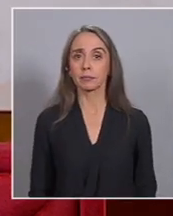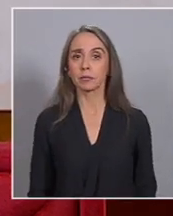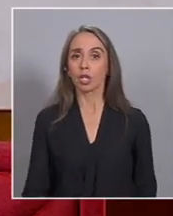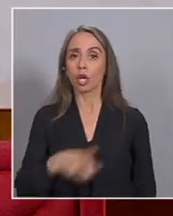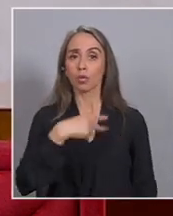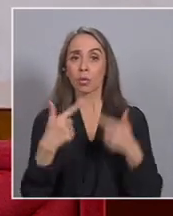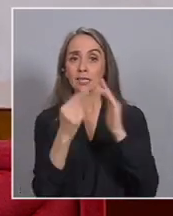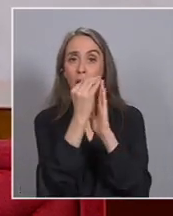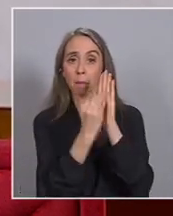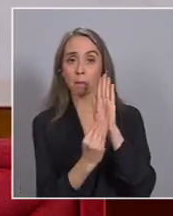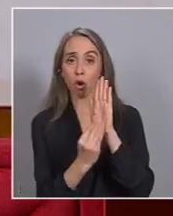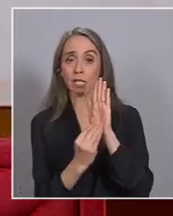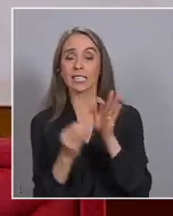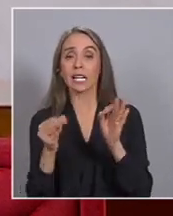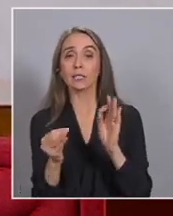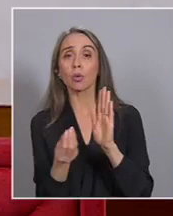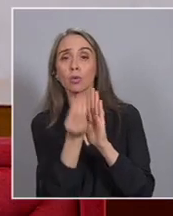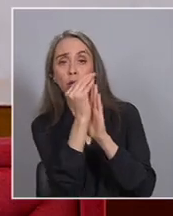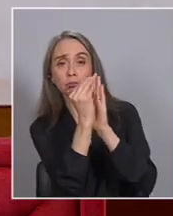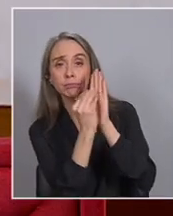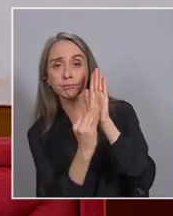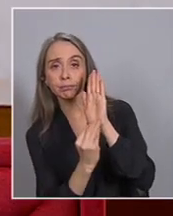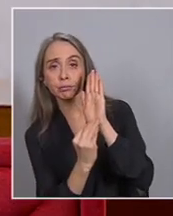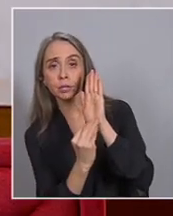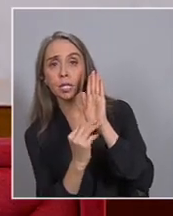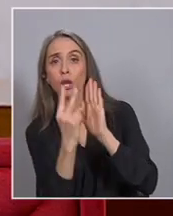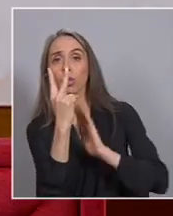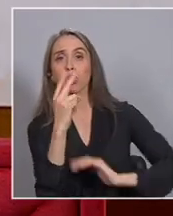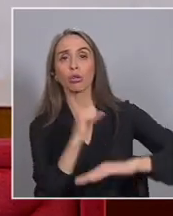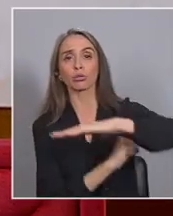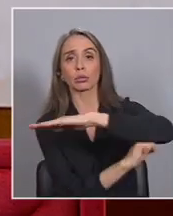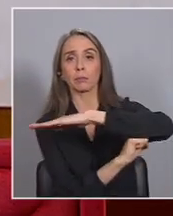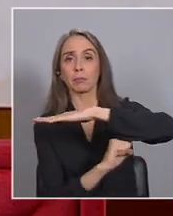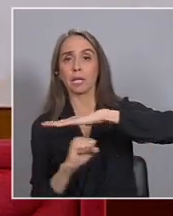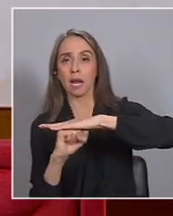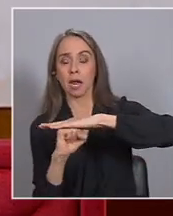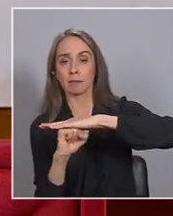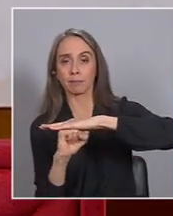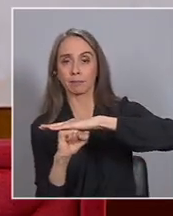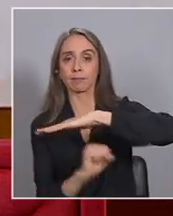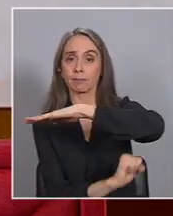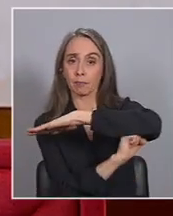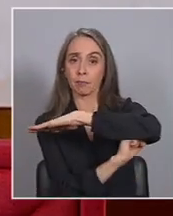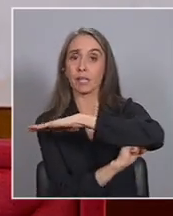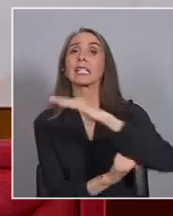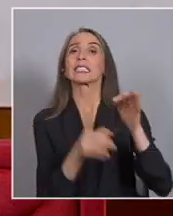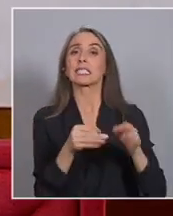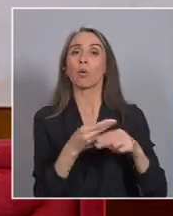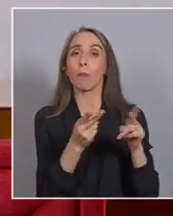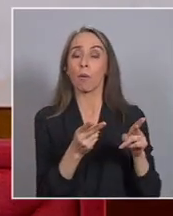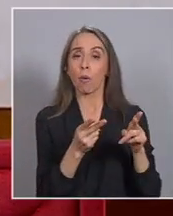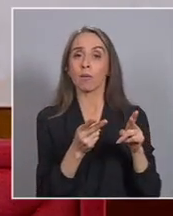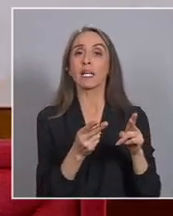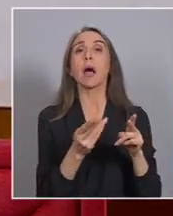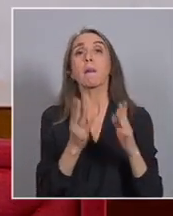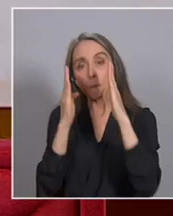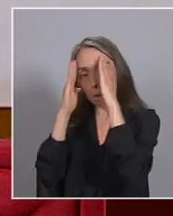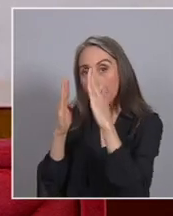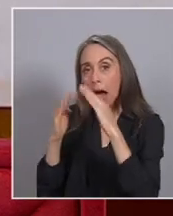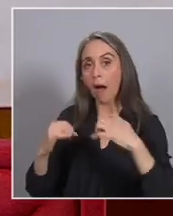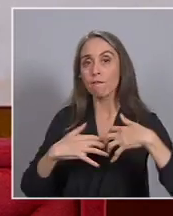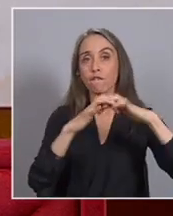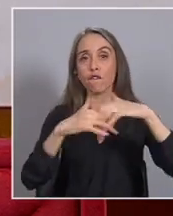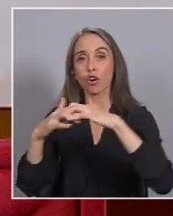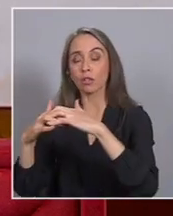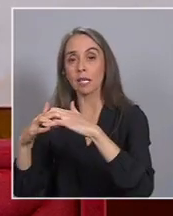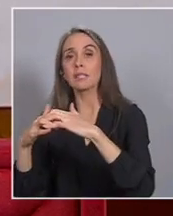Nuestra política de seguridad está construida sobre dos pilares. La seguridad pública dirigida a fortalecer a las